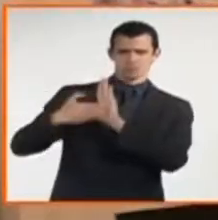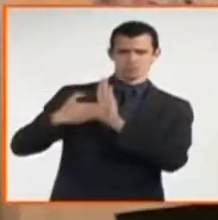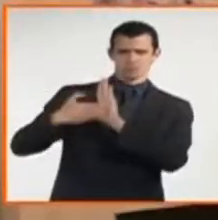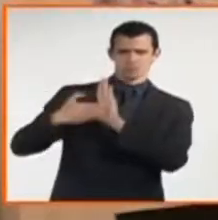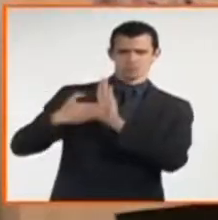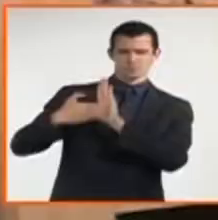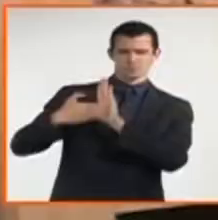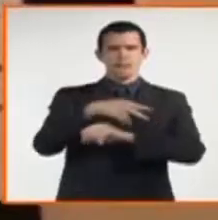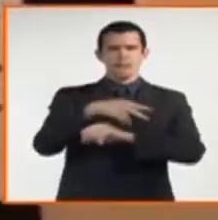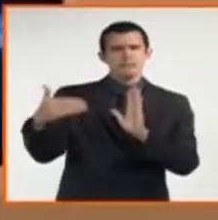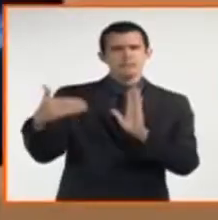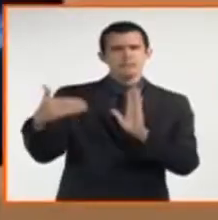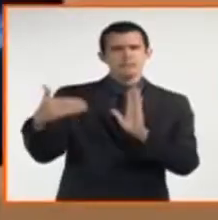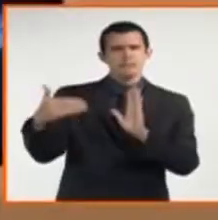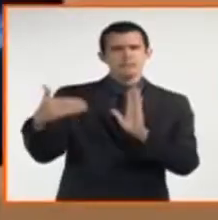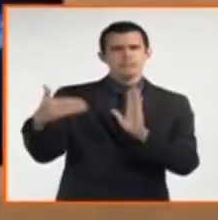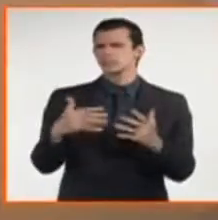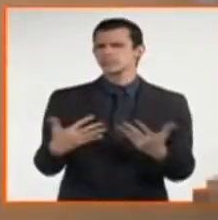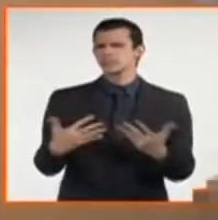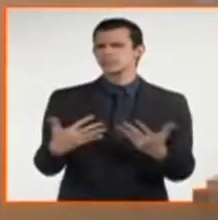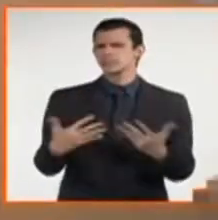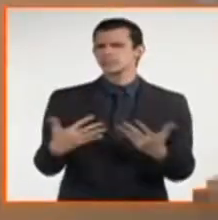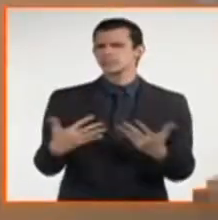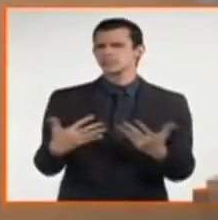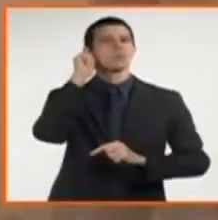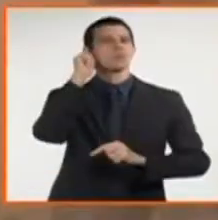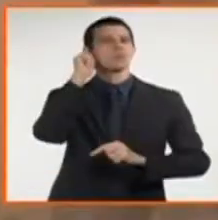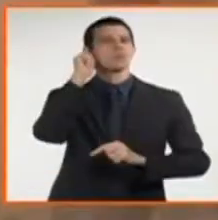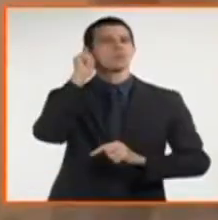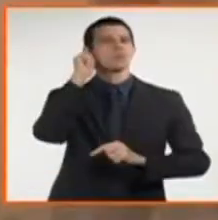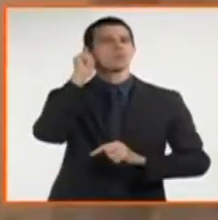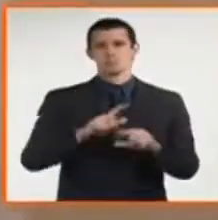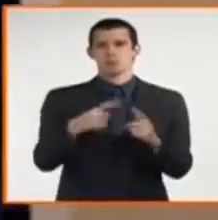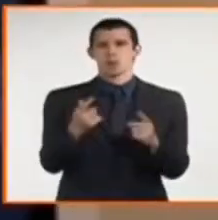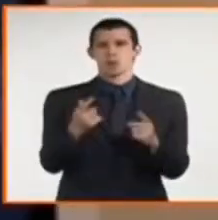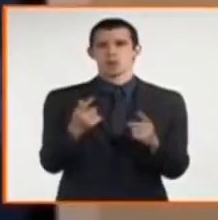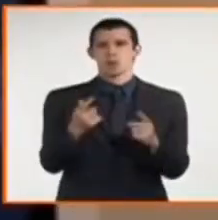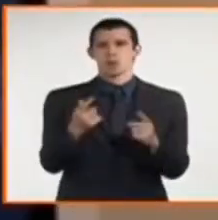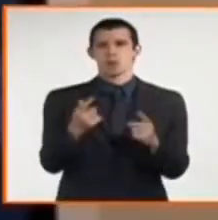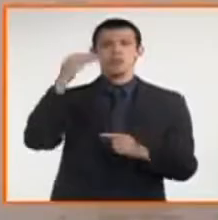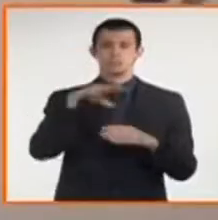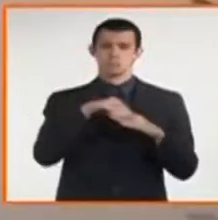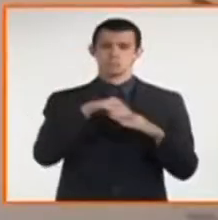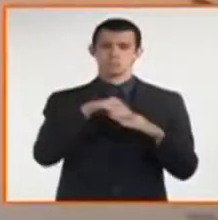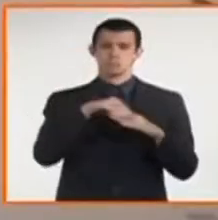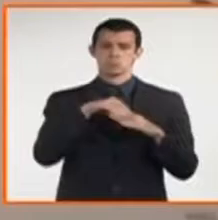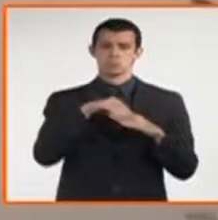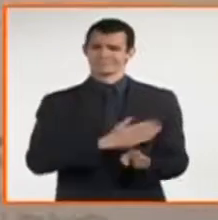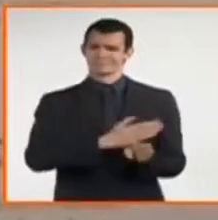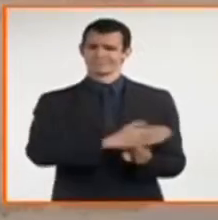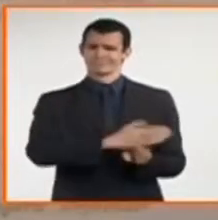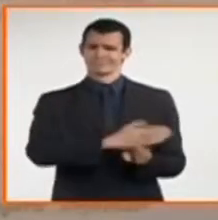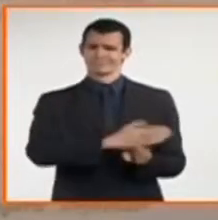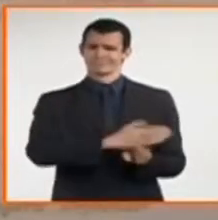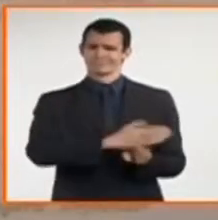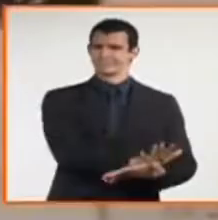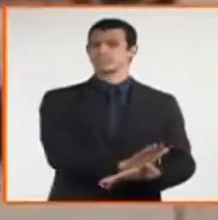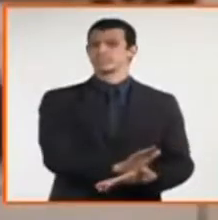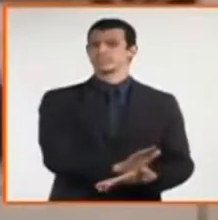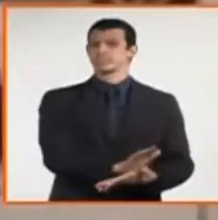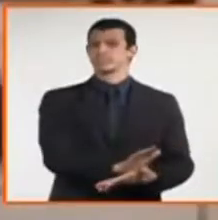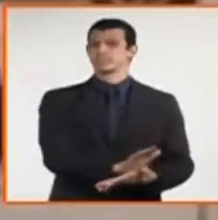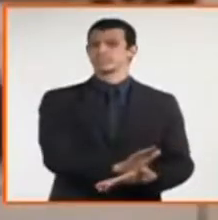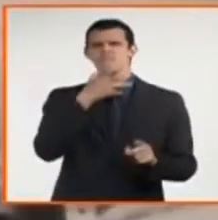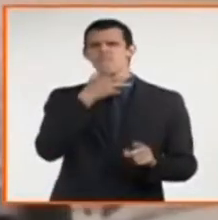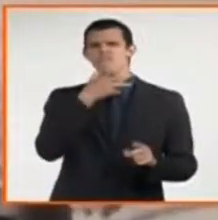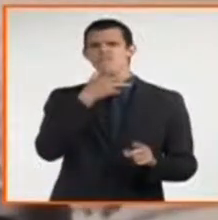de la mujer, de los primeros momentos también. Recordar la creación del Pelotón de las Marianas y cuánto avanzó la